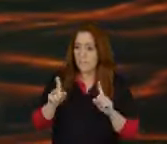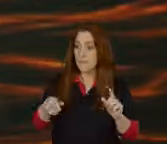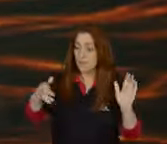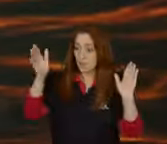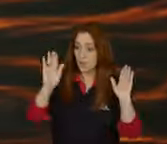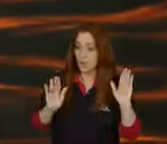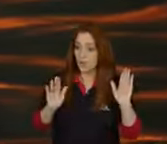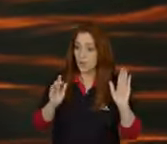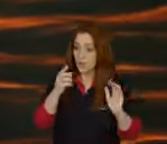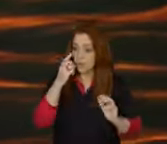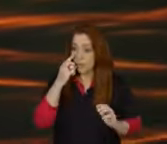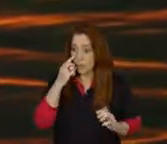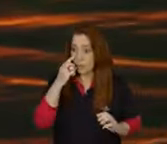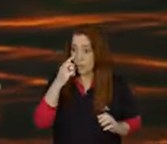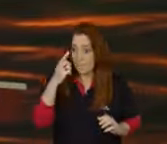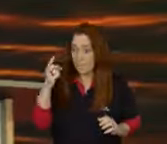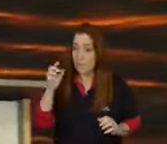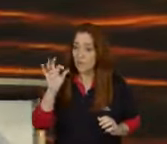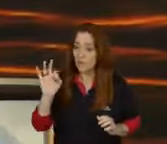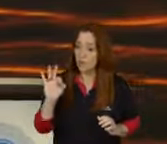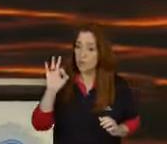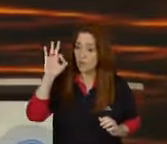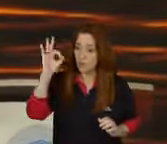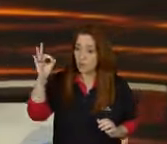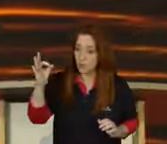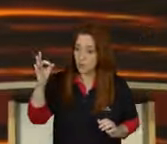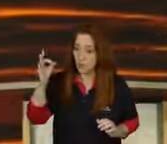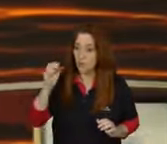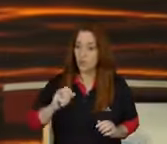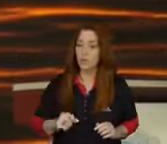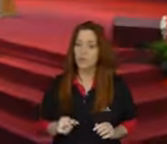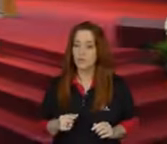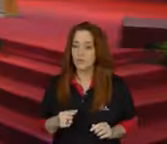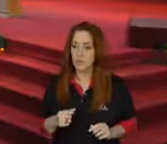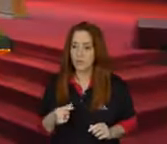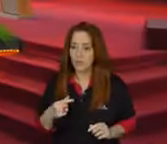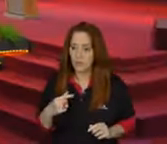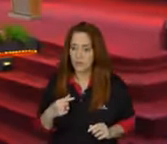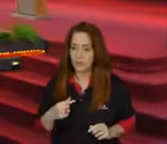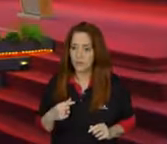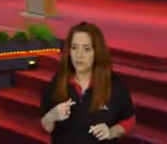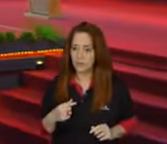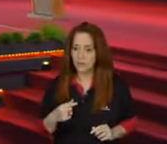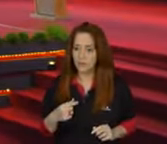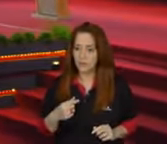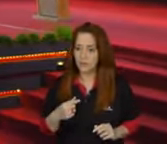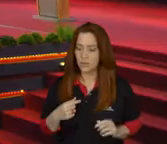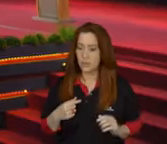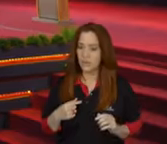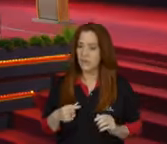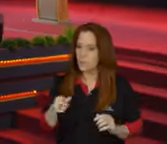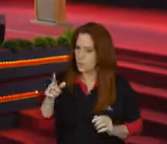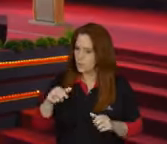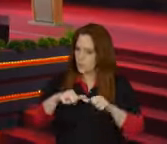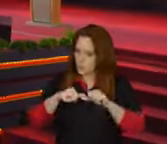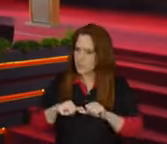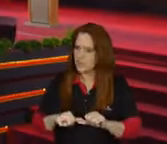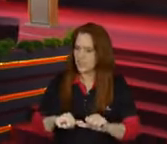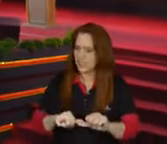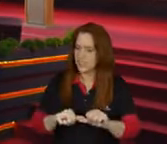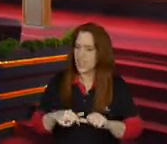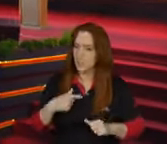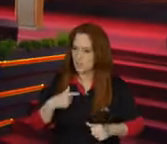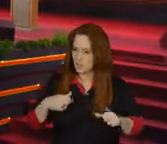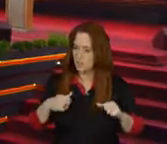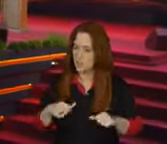Mantente, no te quites, no te salgas del proceso. Tengo claro que te duele, yo mismo te puse el peso. Camina paso firme, yo sé que puedes llegar, pues